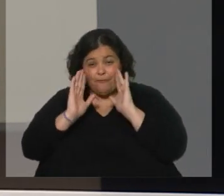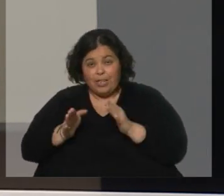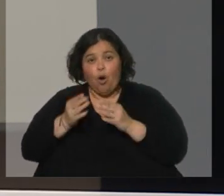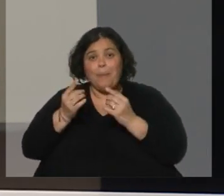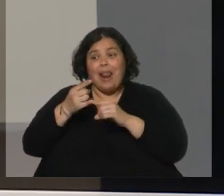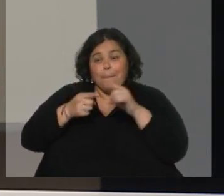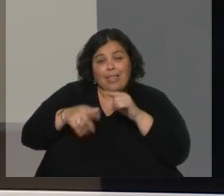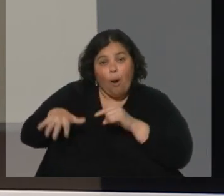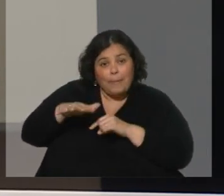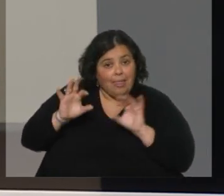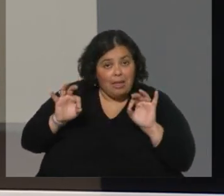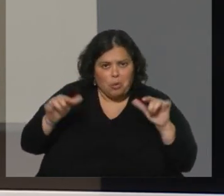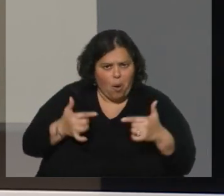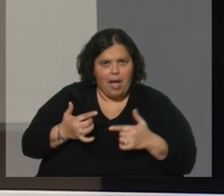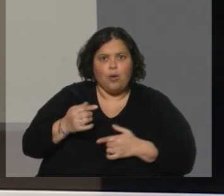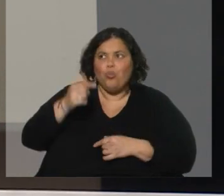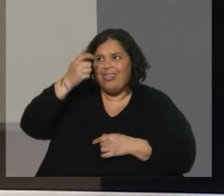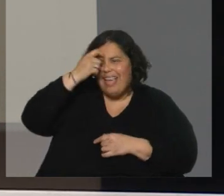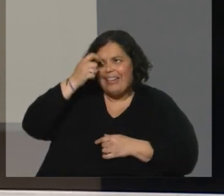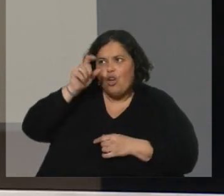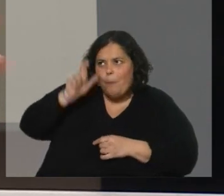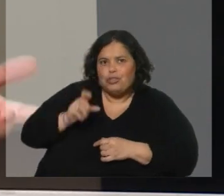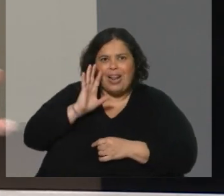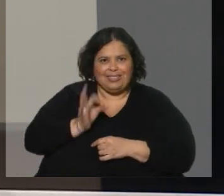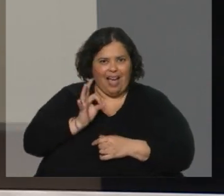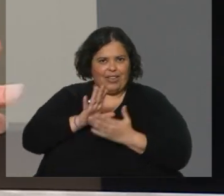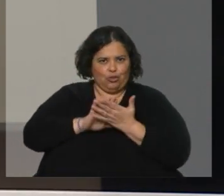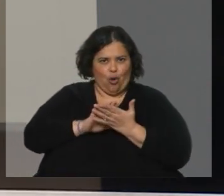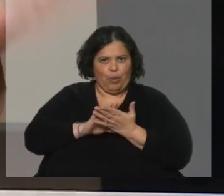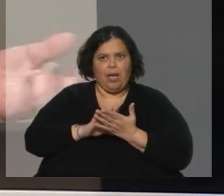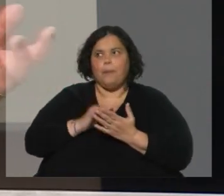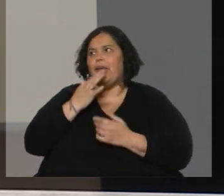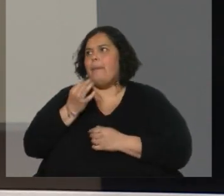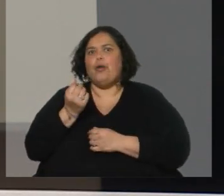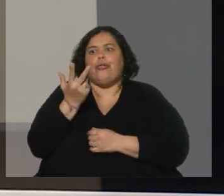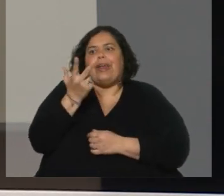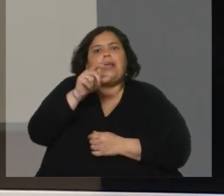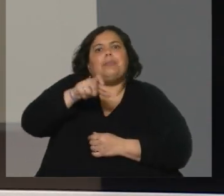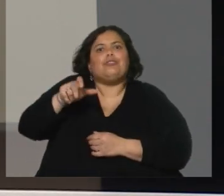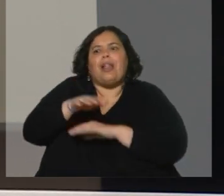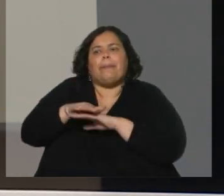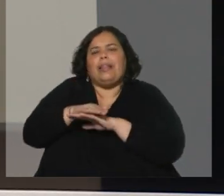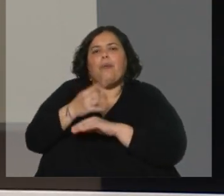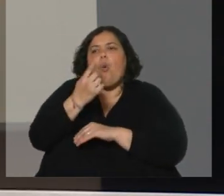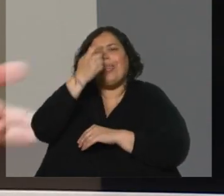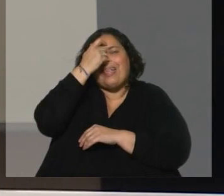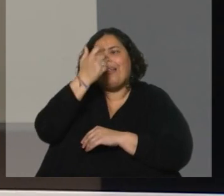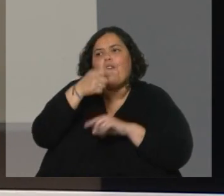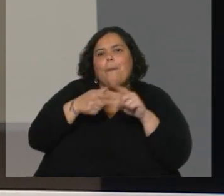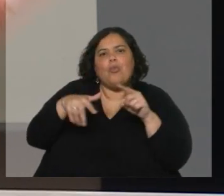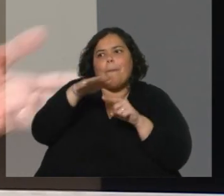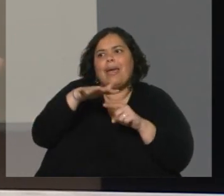medioambiental no hay una unidad una unidad mínima con tres personas que son técnico medioambientales un especialista